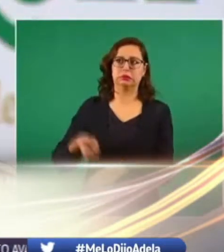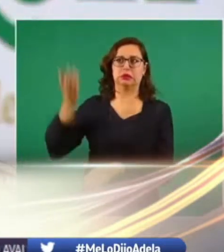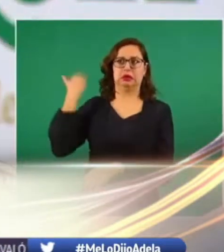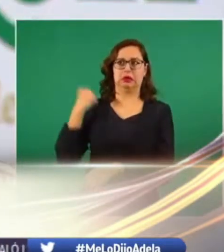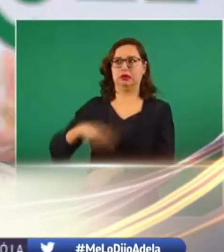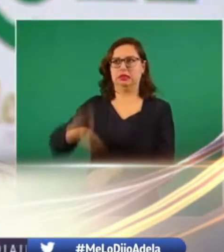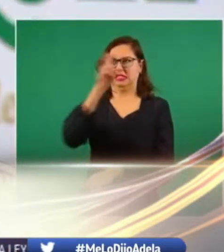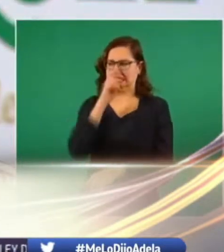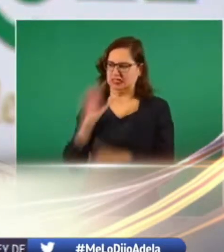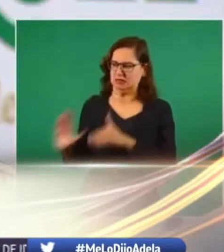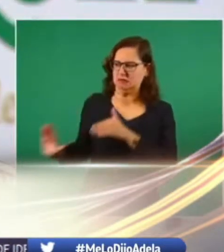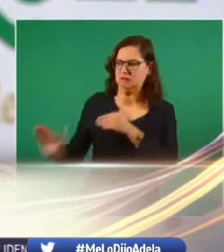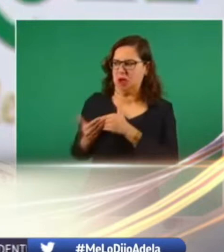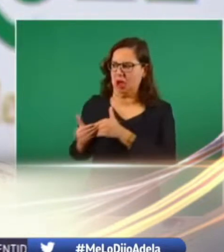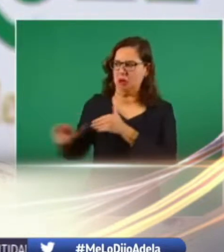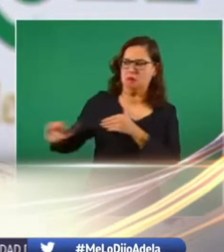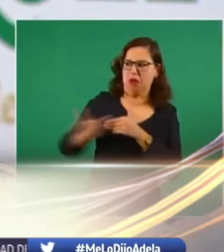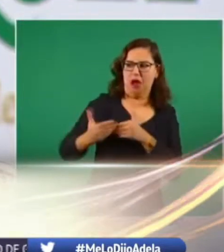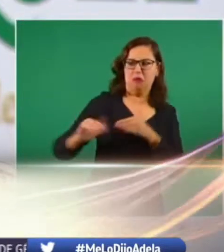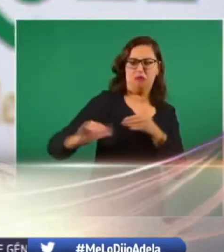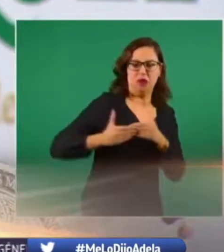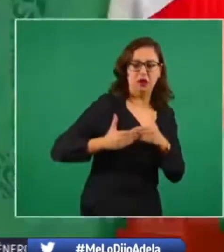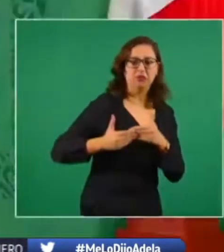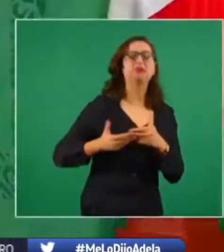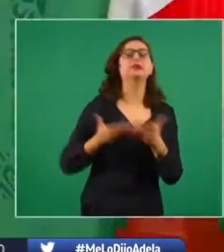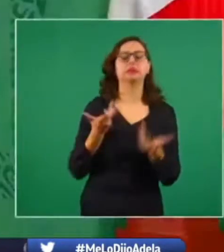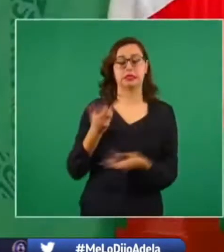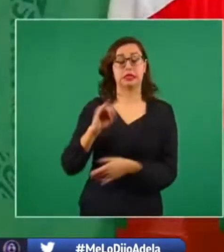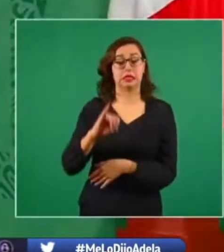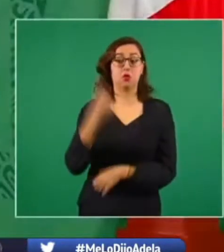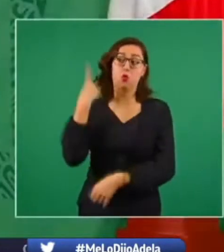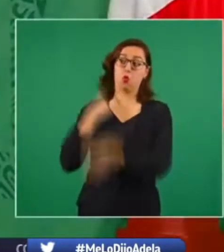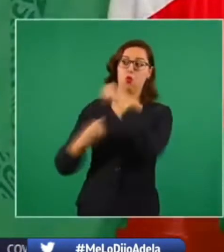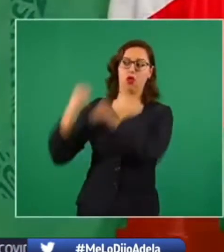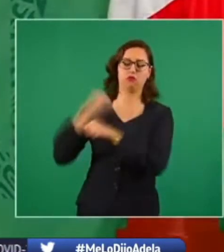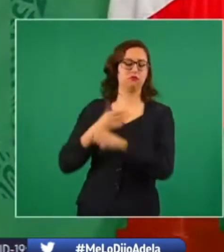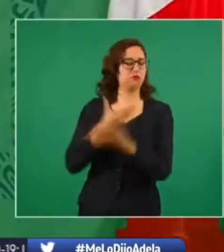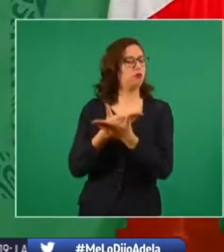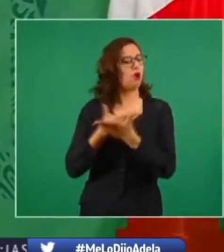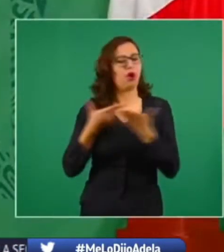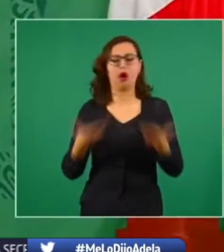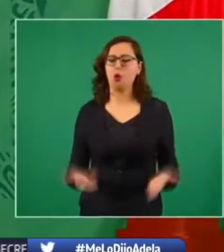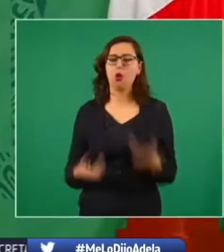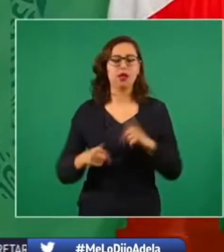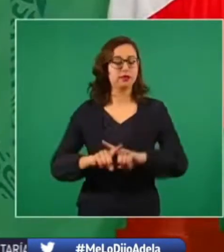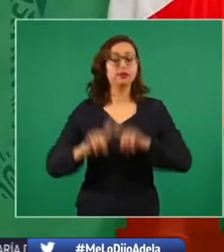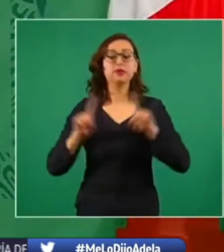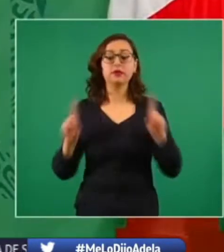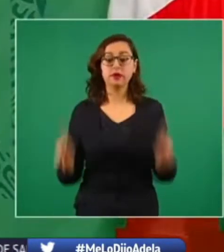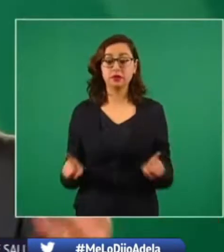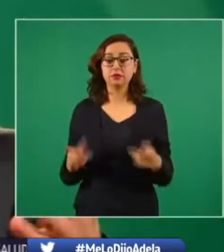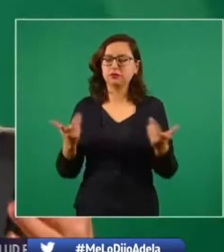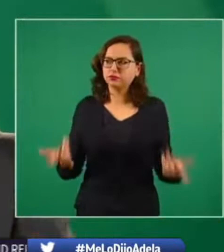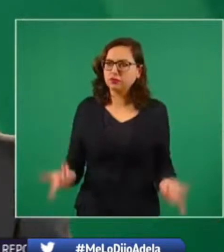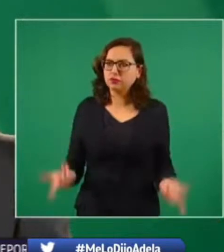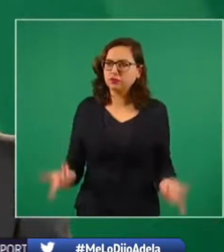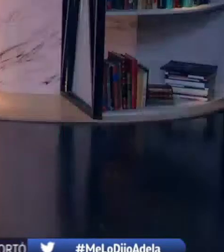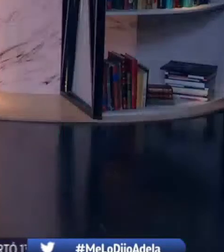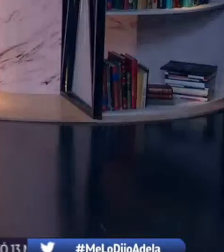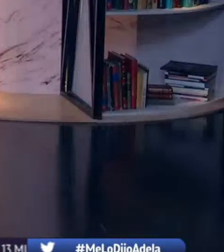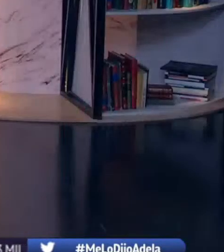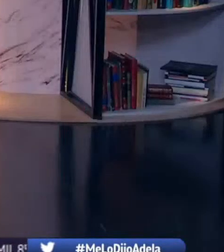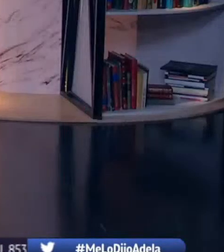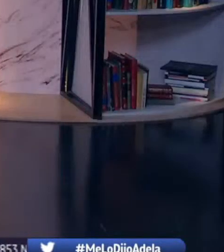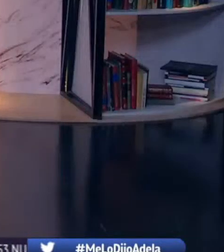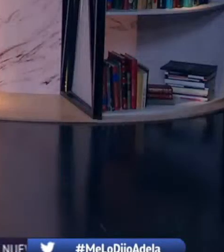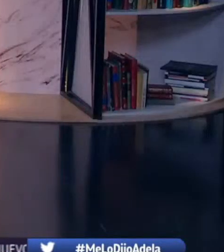debe extrañar que haya espacios públicos que permanezcan abiertos aún cuando haya crecimiento de la epidemia.